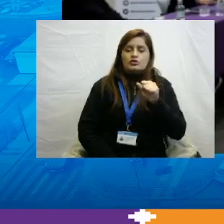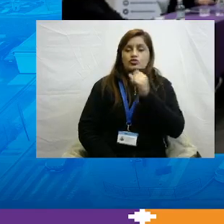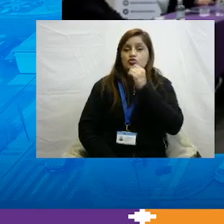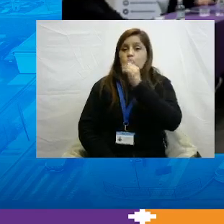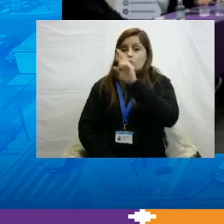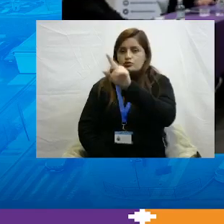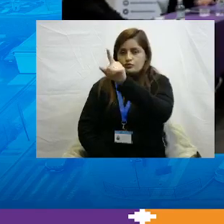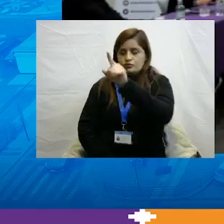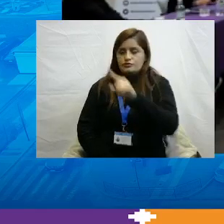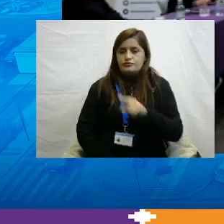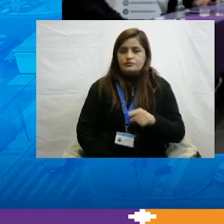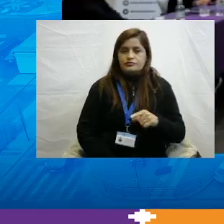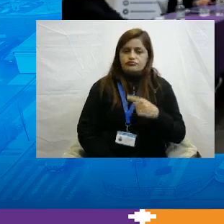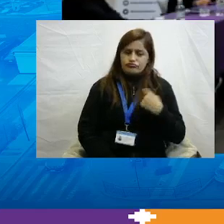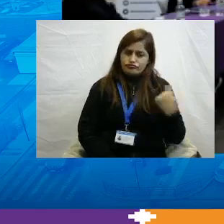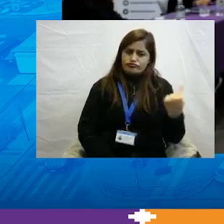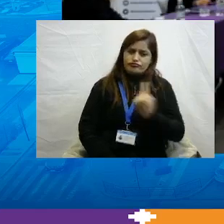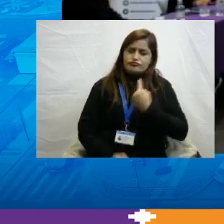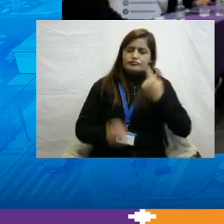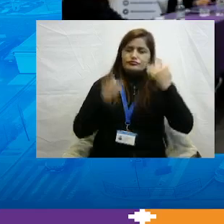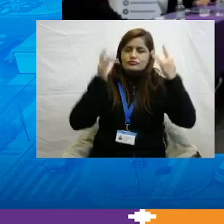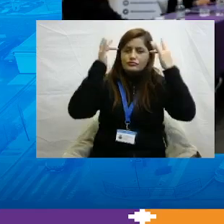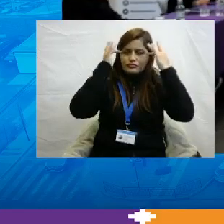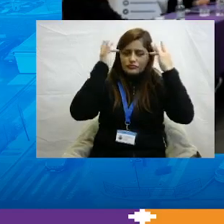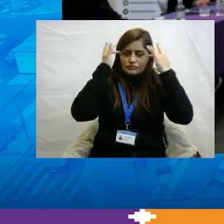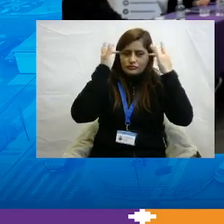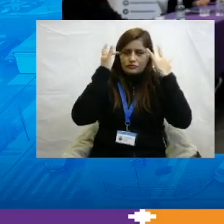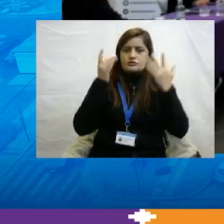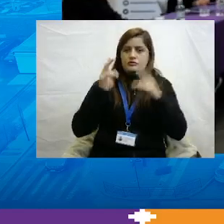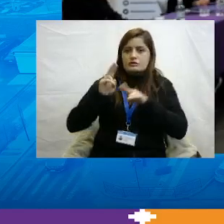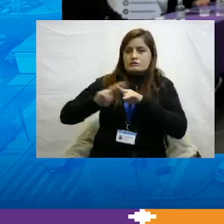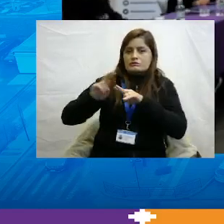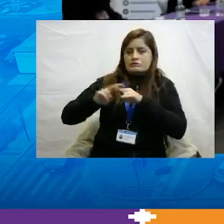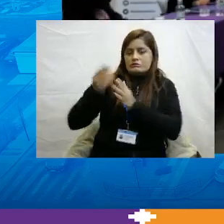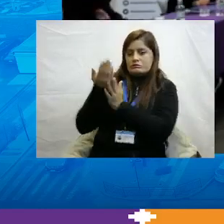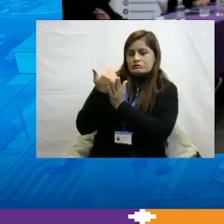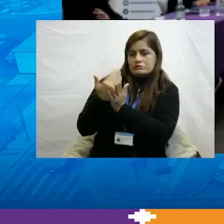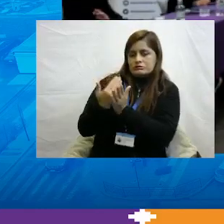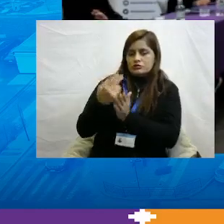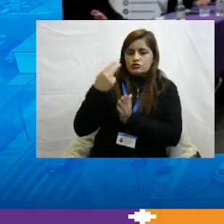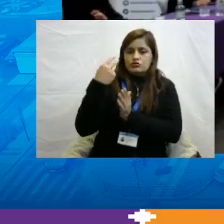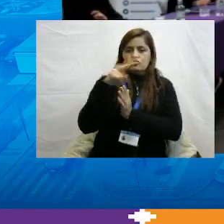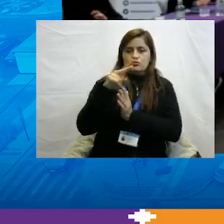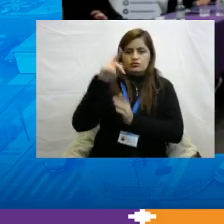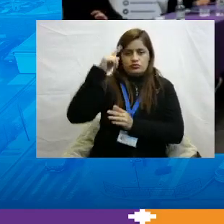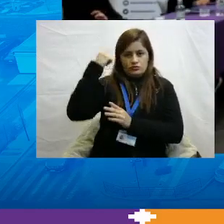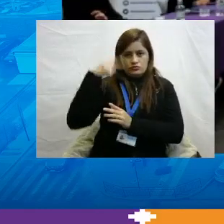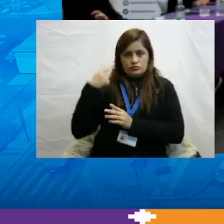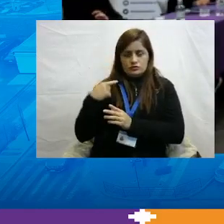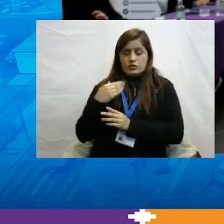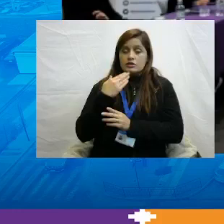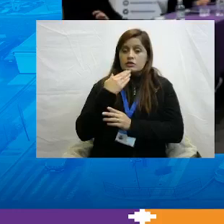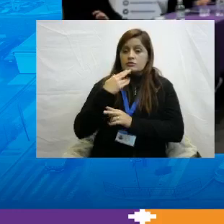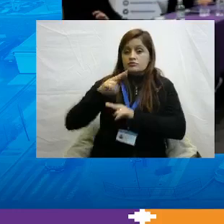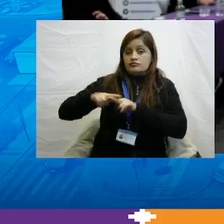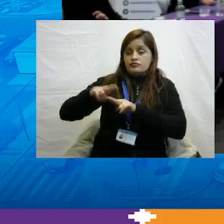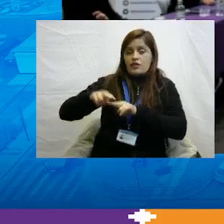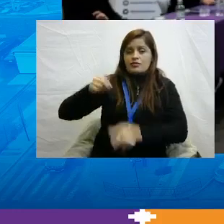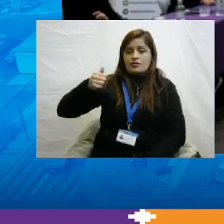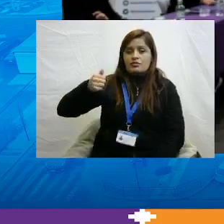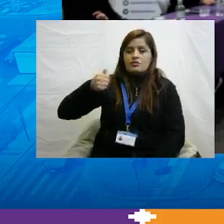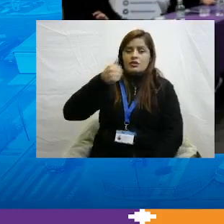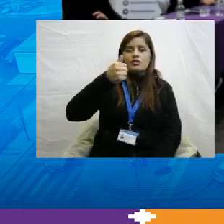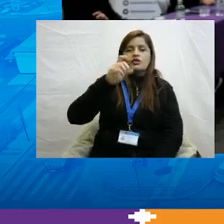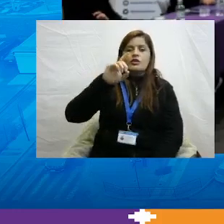que estamos muy contentos por la gestión suya, alcaldesa, por la gestión del director de